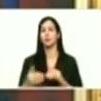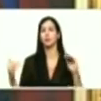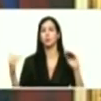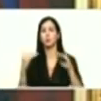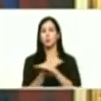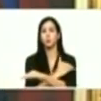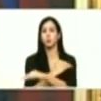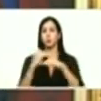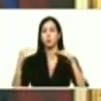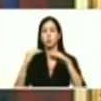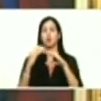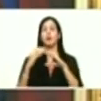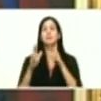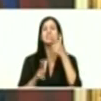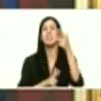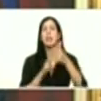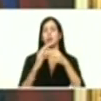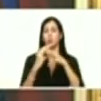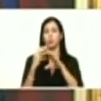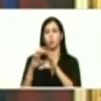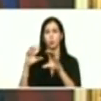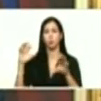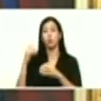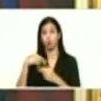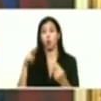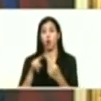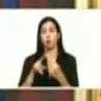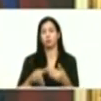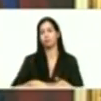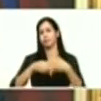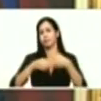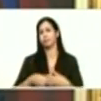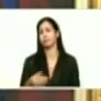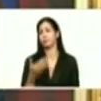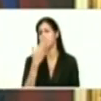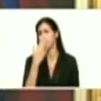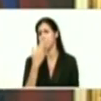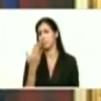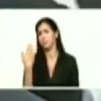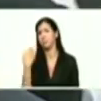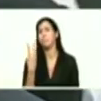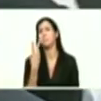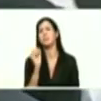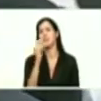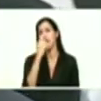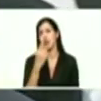trabajador de trenes yo lo conocí ahí hace 20 años más de 20 años